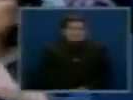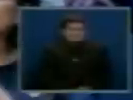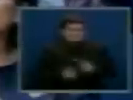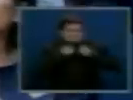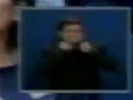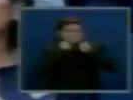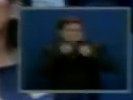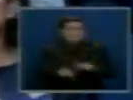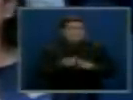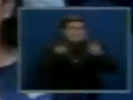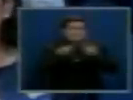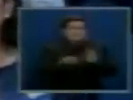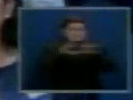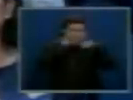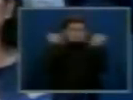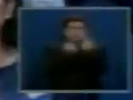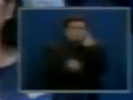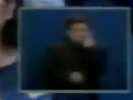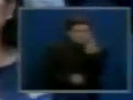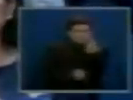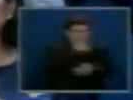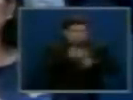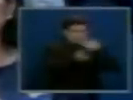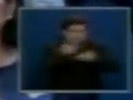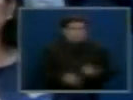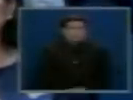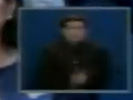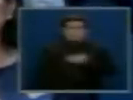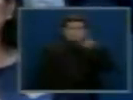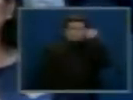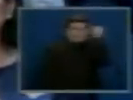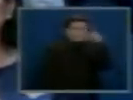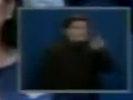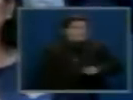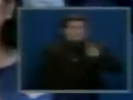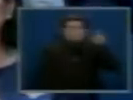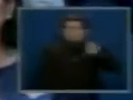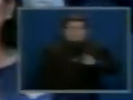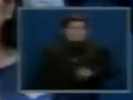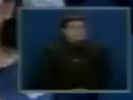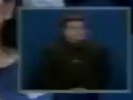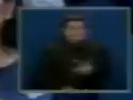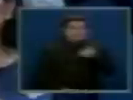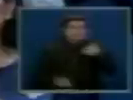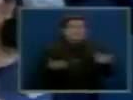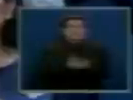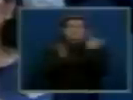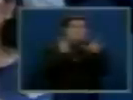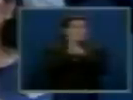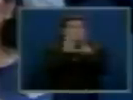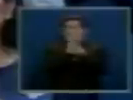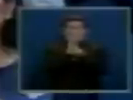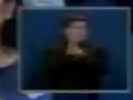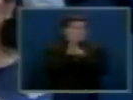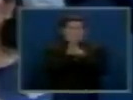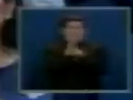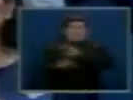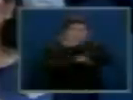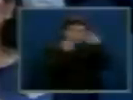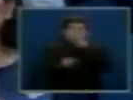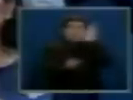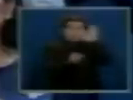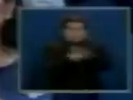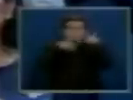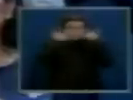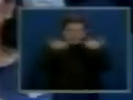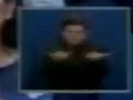órganos de fiscalización? Mi presunción es que no necesariamente se necesitan más nuevas leyes. Si todos cumpliéramos con